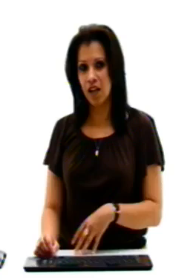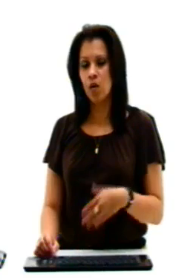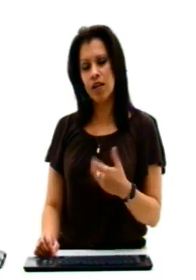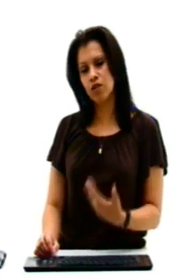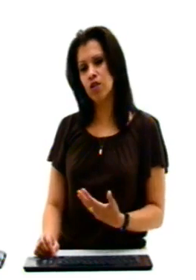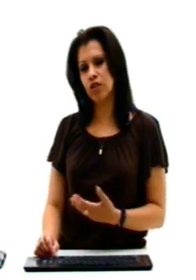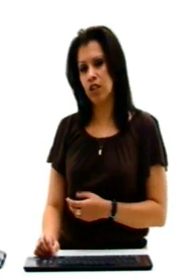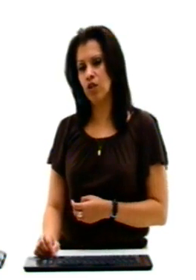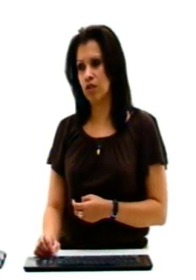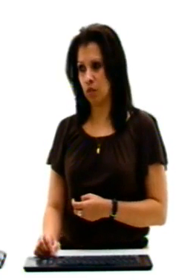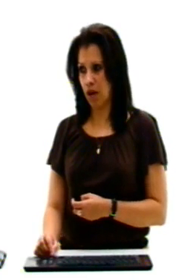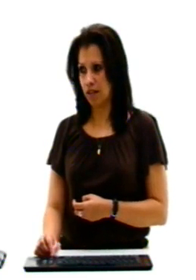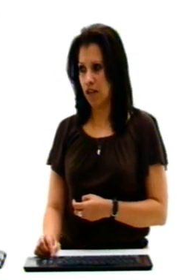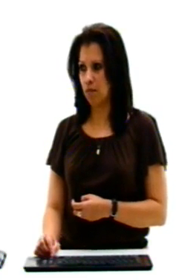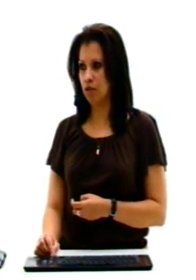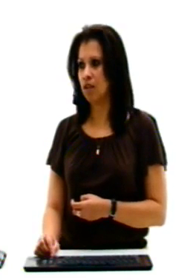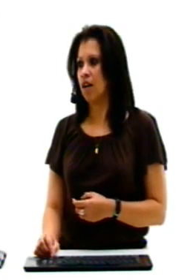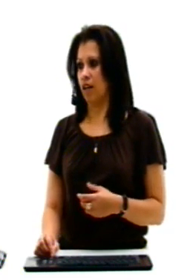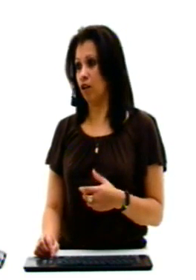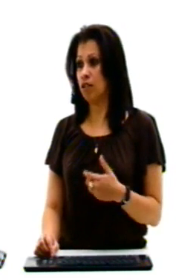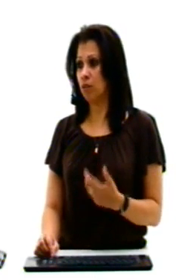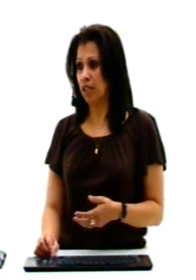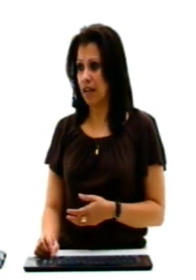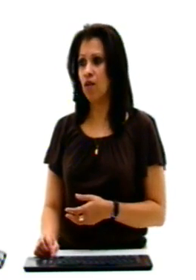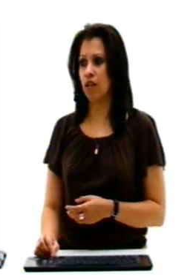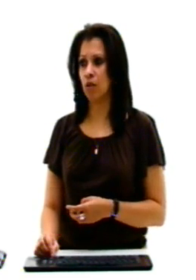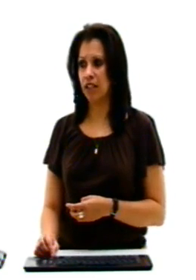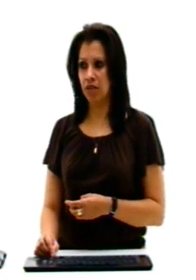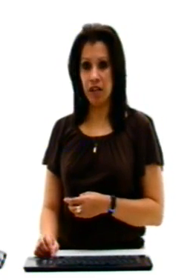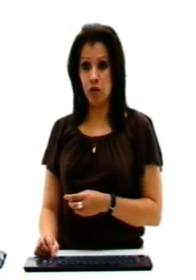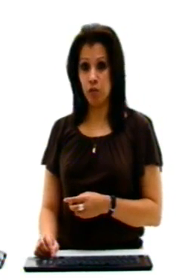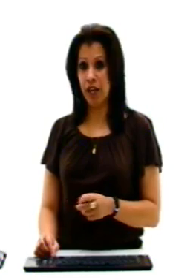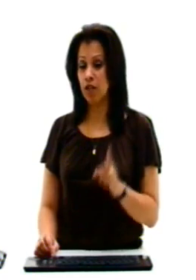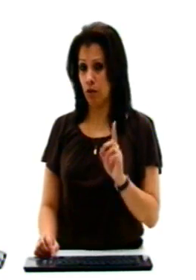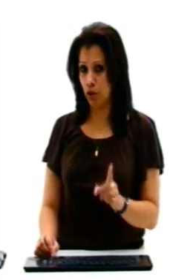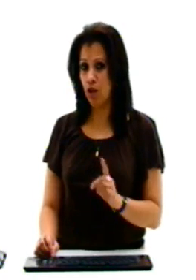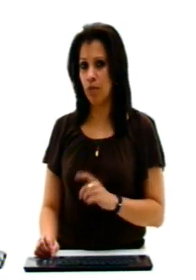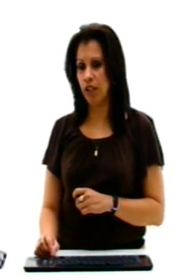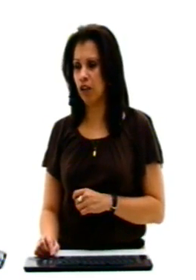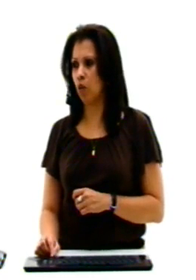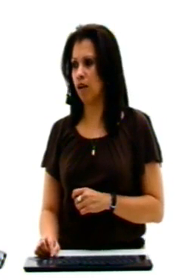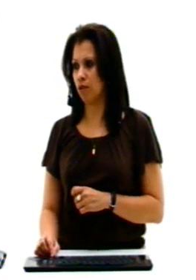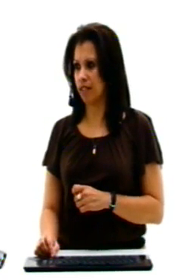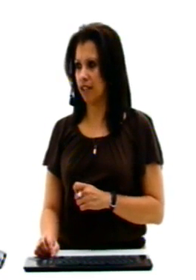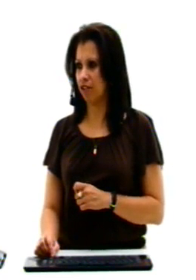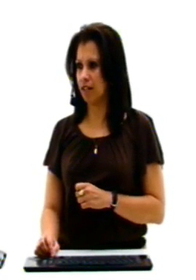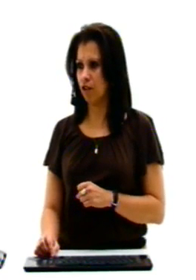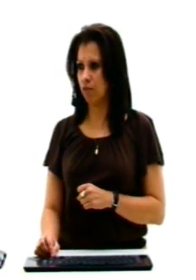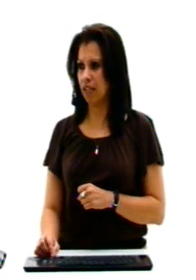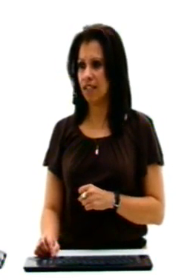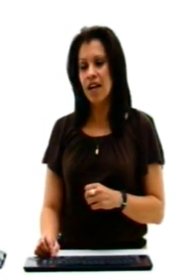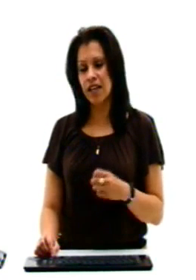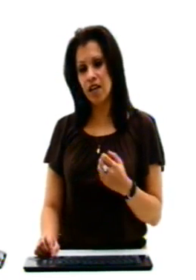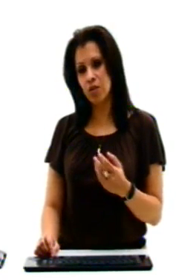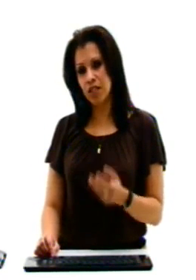colonial Cuáles son los contenidos conceptuales hemos eh conceptualizado que es una actividad económica y sobre todo hemos descrito Cuáles son esas actividades